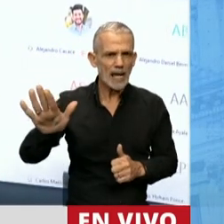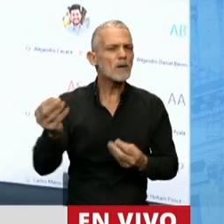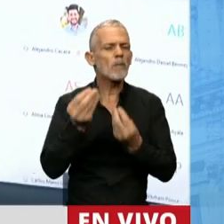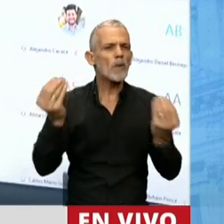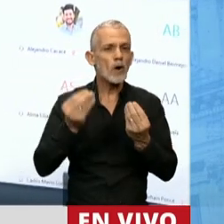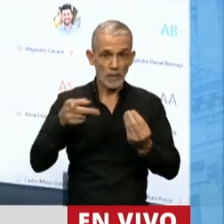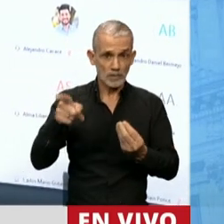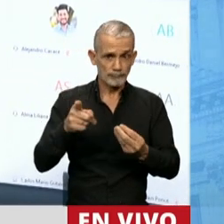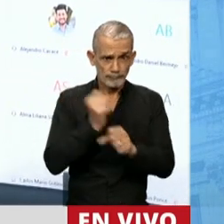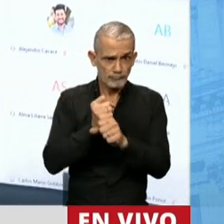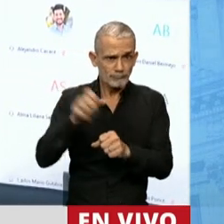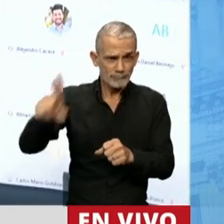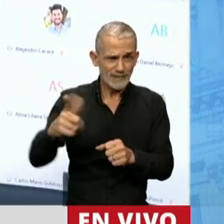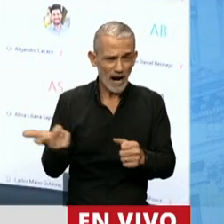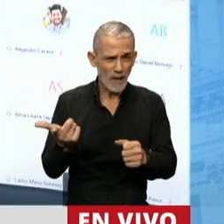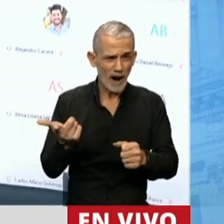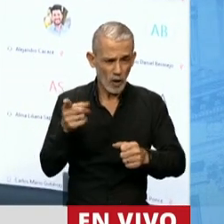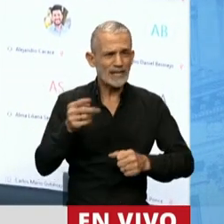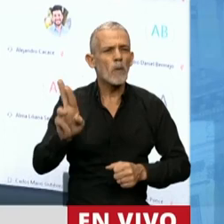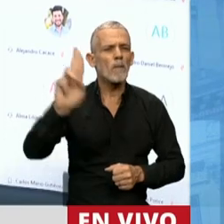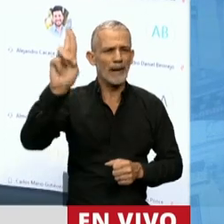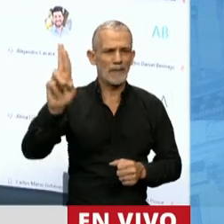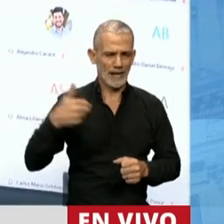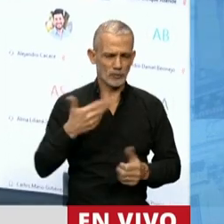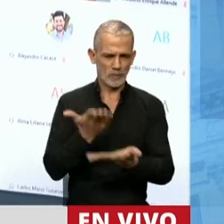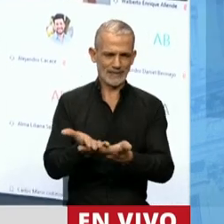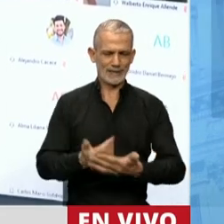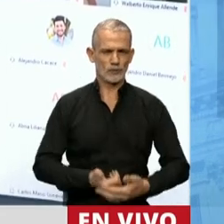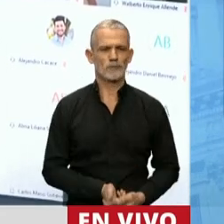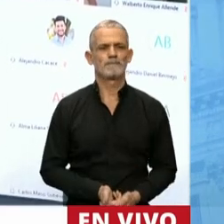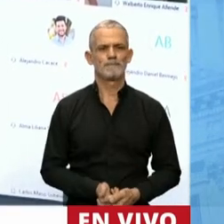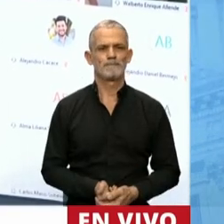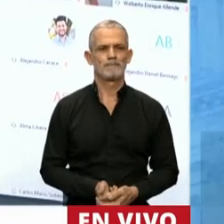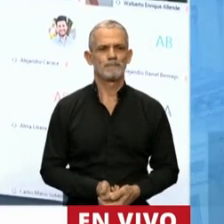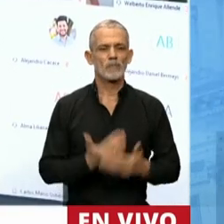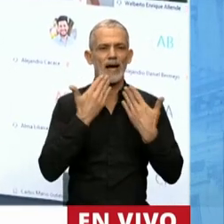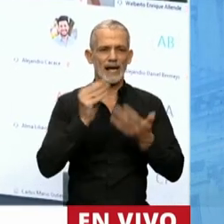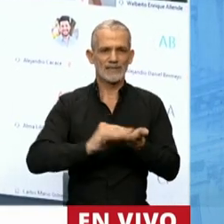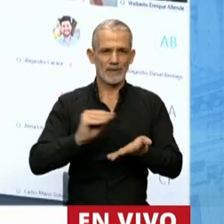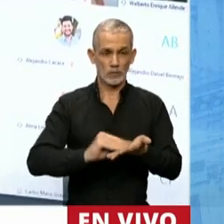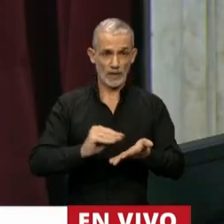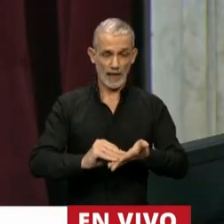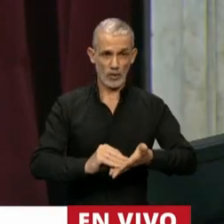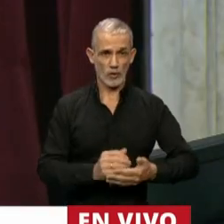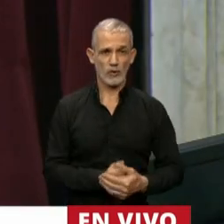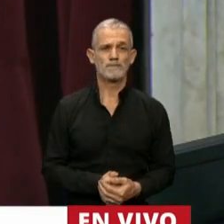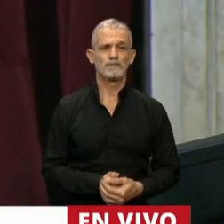amenazado por ejercitar sus funciones. Esa es la cuestión de privilegio, señor presidente. Gracias,